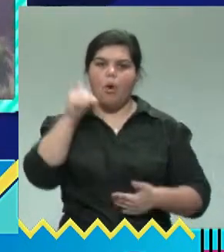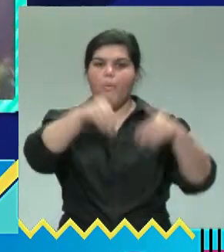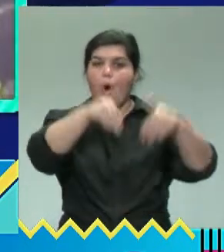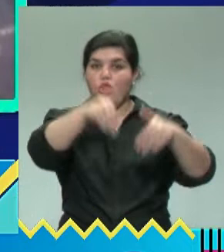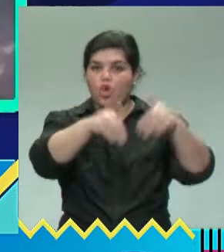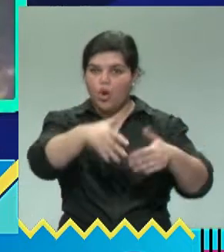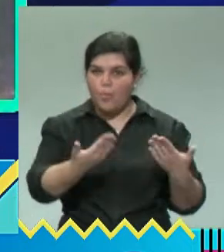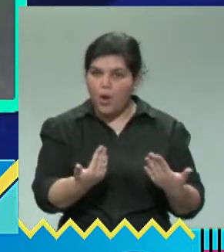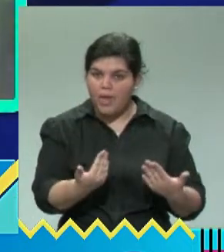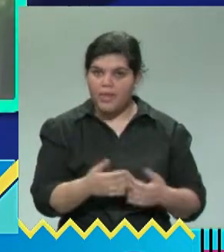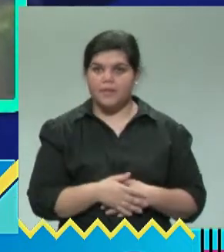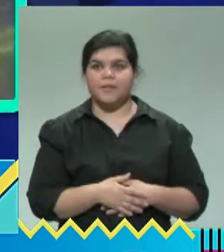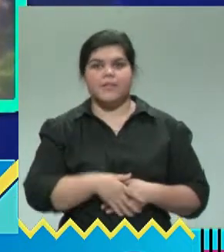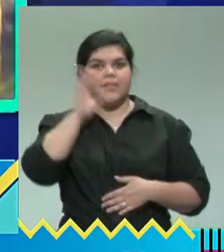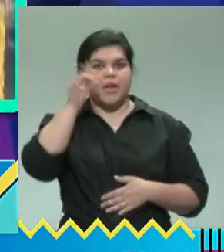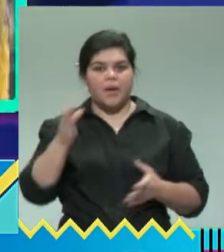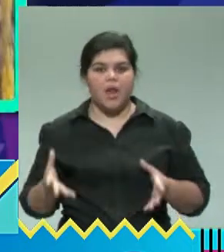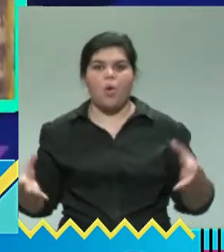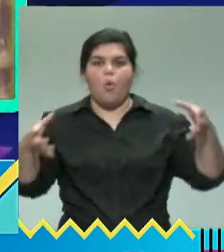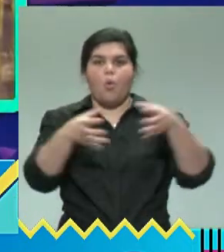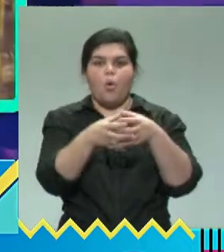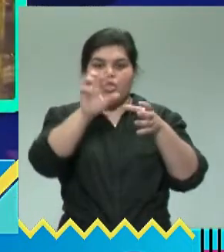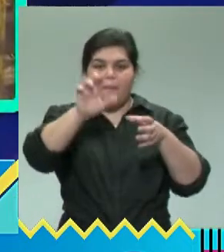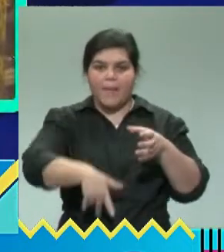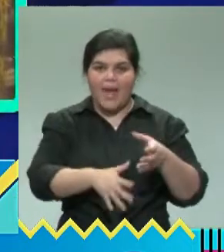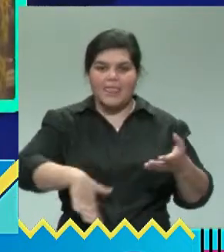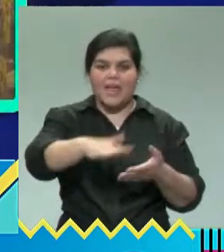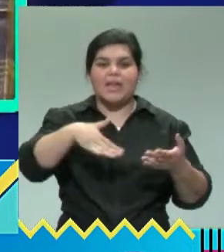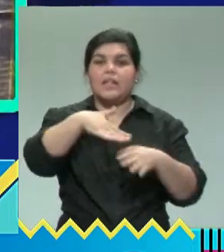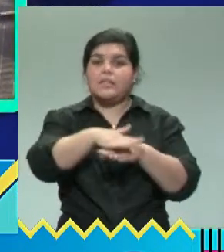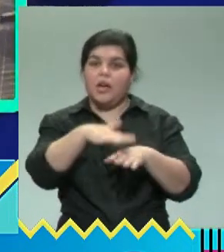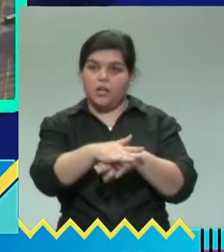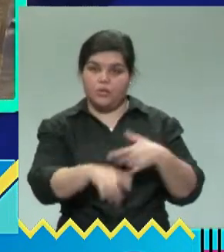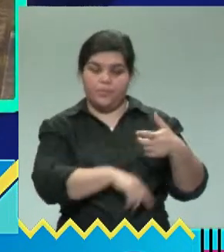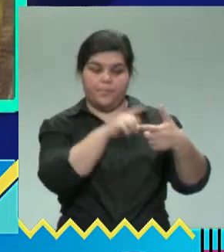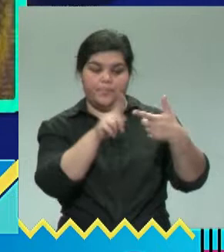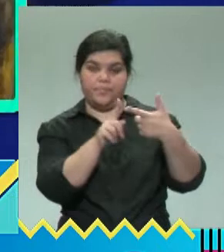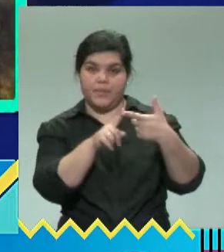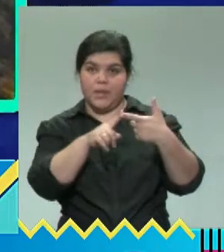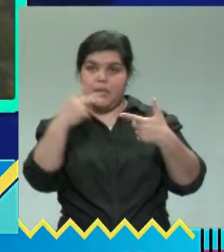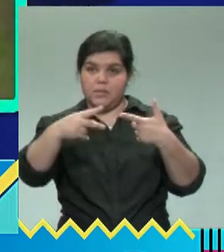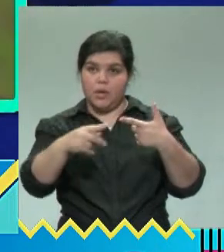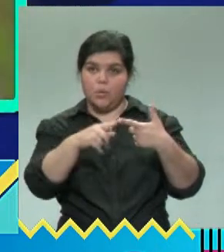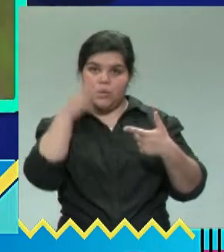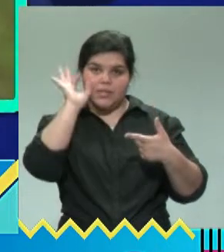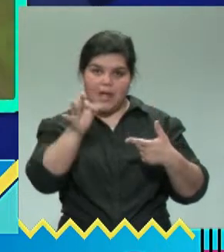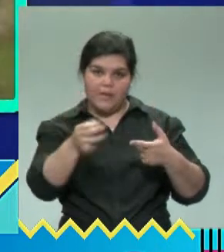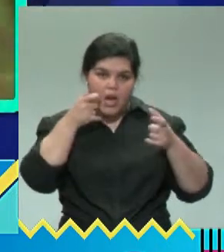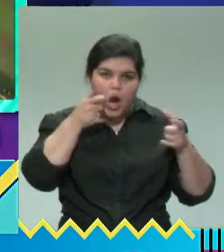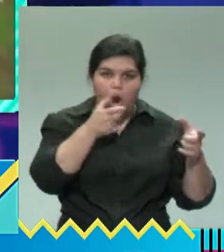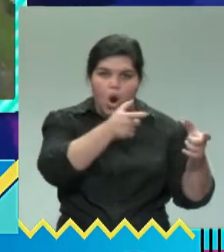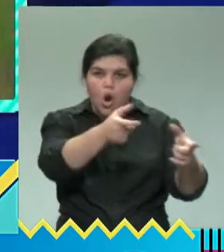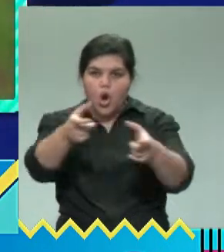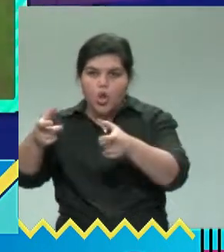conjuntas, metropolitanas, sobre el arbolado público. El segundo componente es un censo y relevamiento, porque